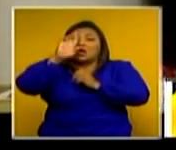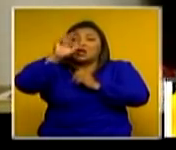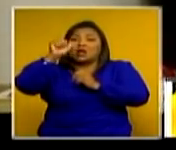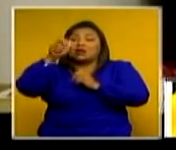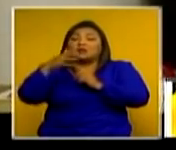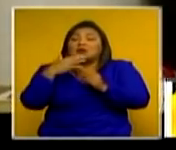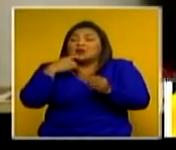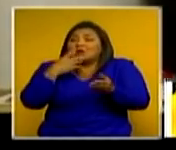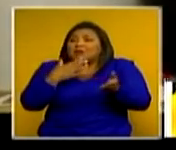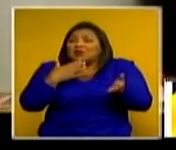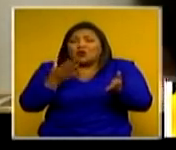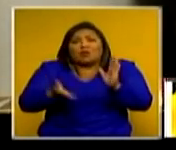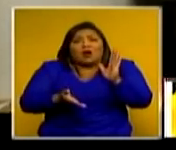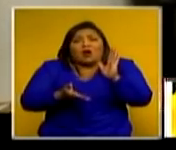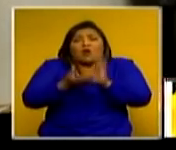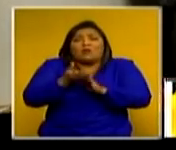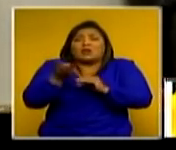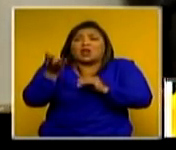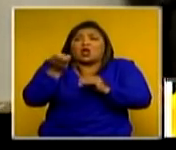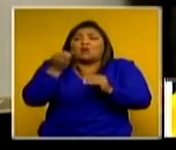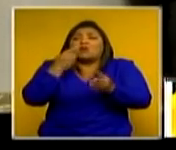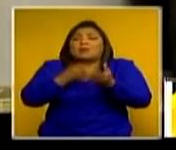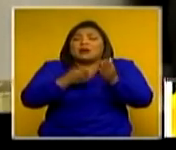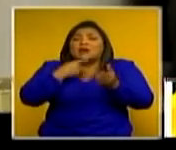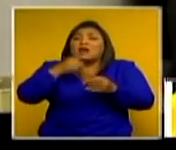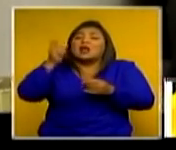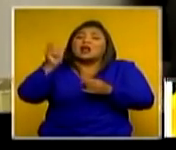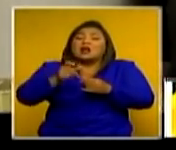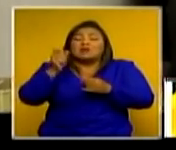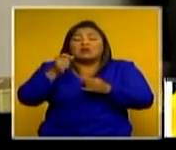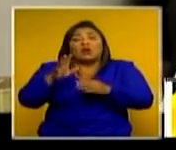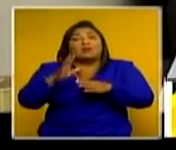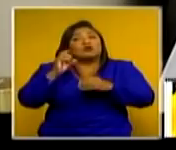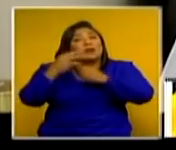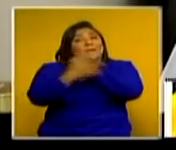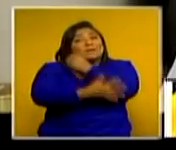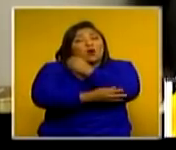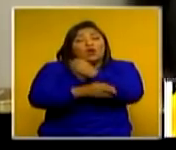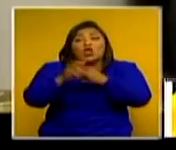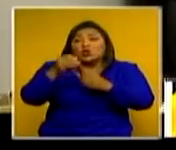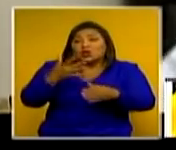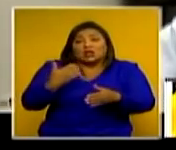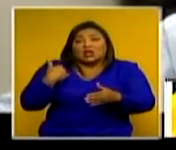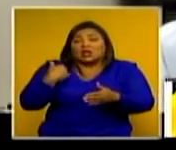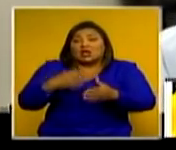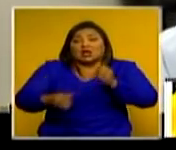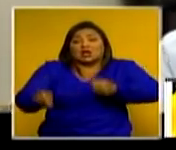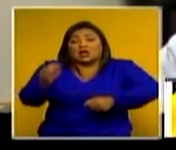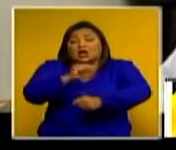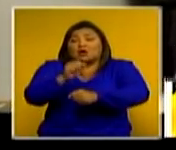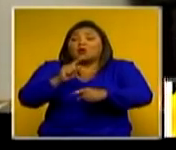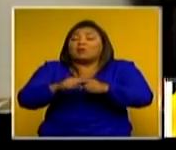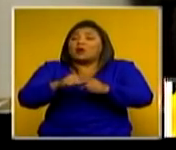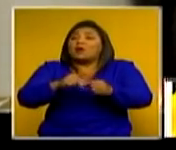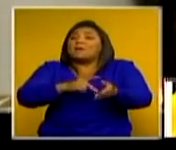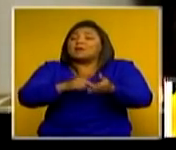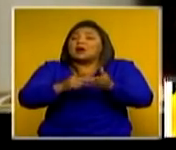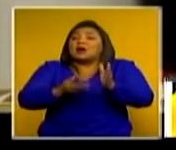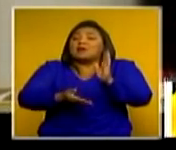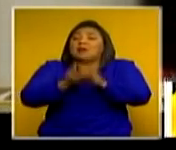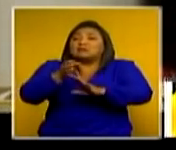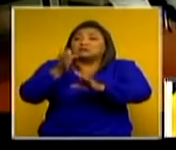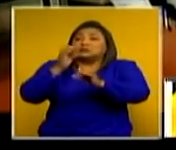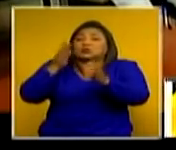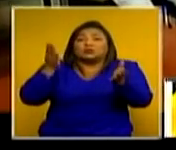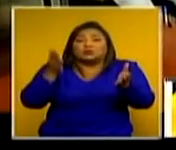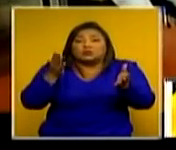adicionalmente aumentes el bono pues para que los más pobres en realidad porque los más pobres no tienen carro lo que tenés que pagar un poquito para de transporte a lo